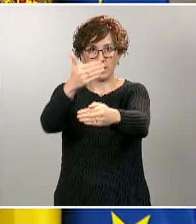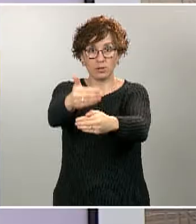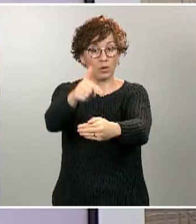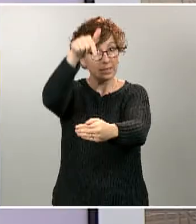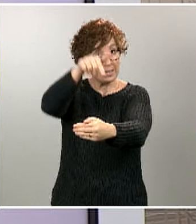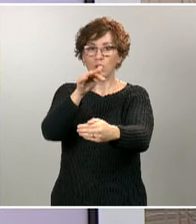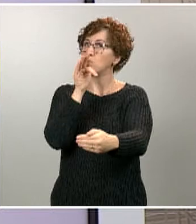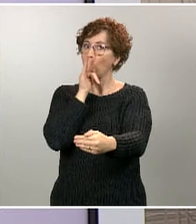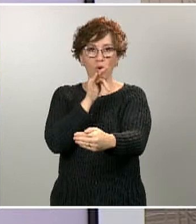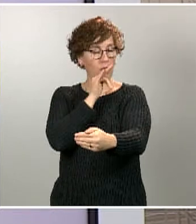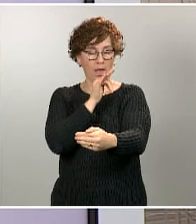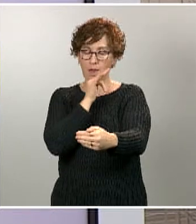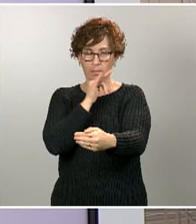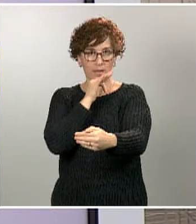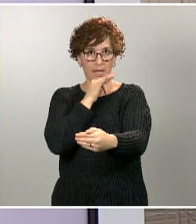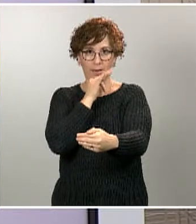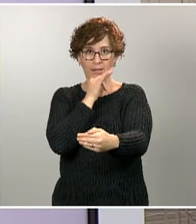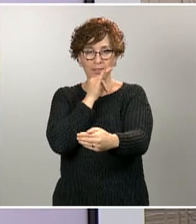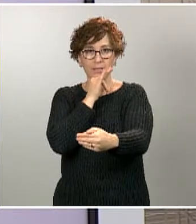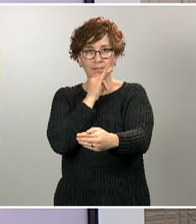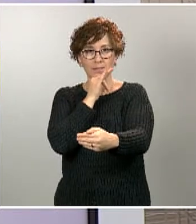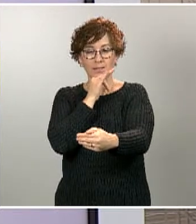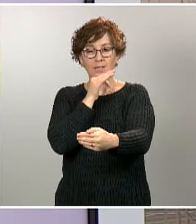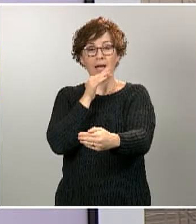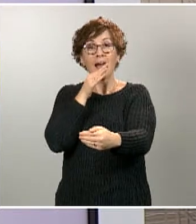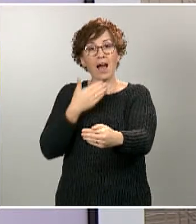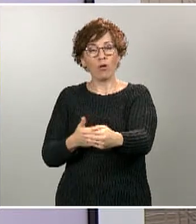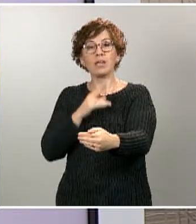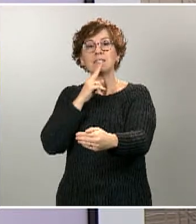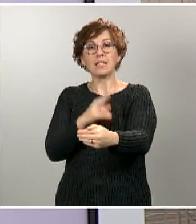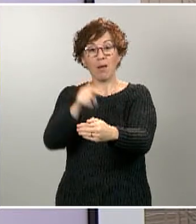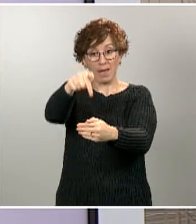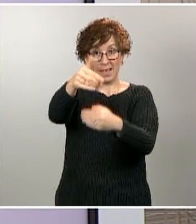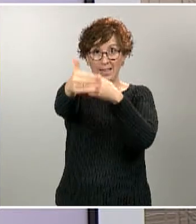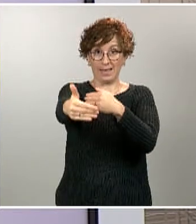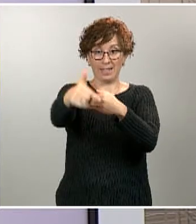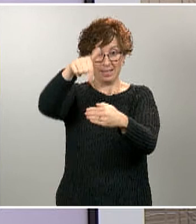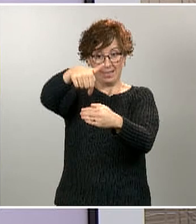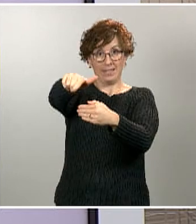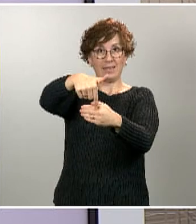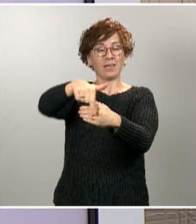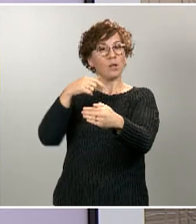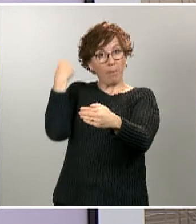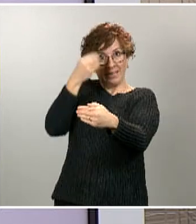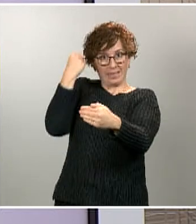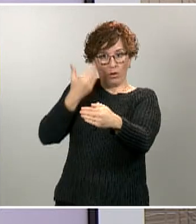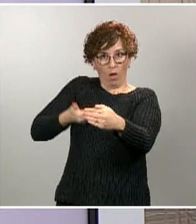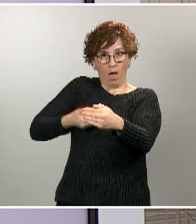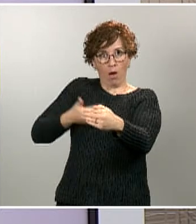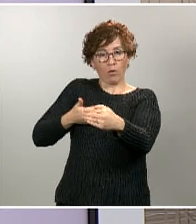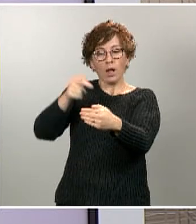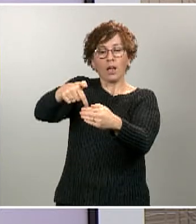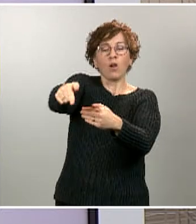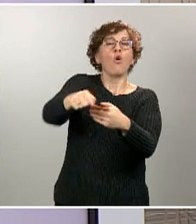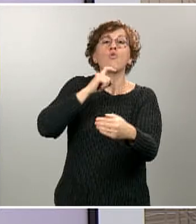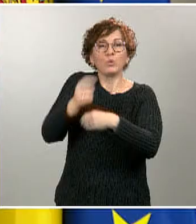fase de empezar a pensar cómo va a ser este proceso, que es el proceso de transición, de desescalada, en el